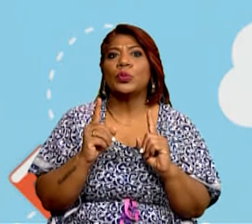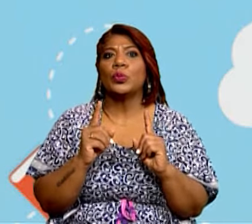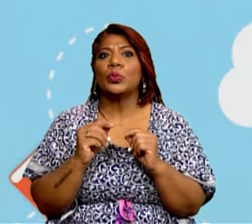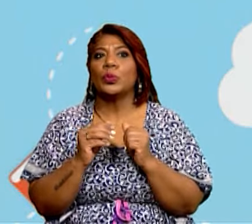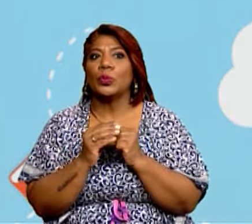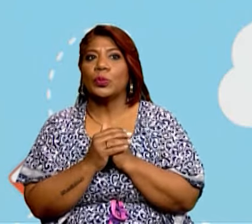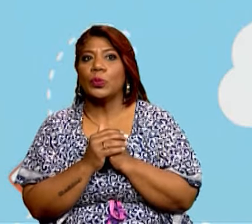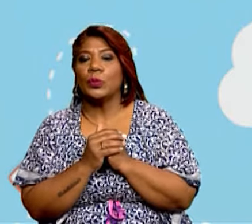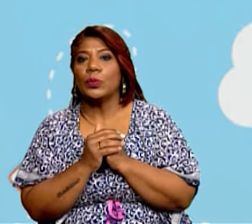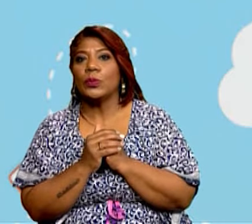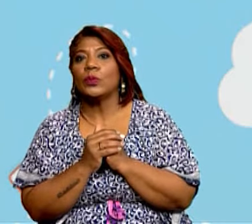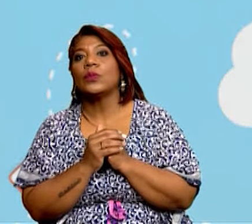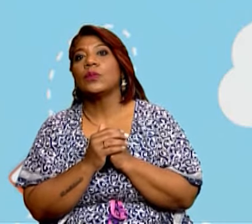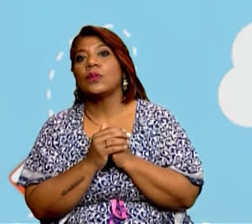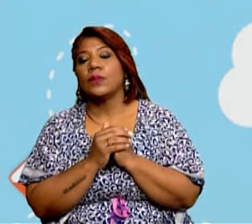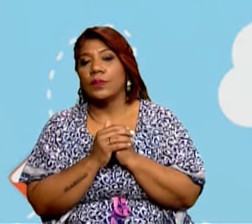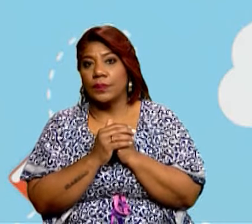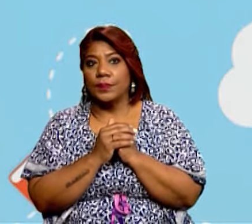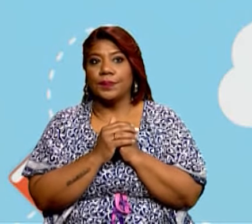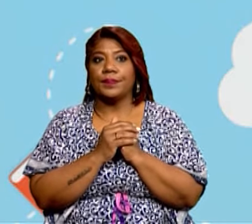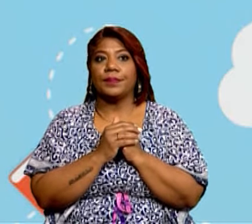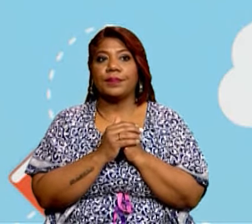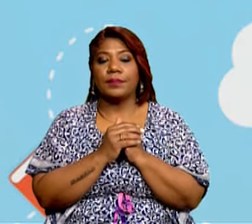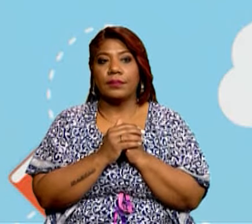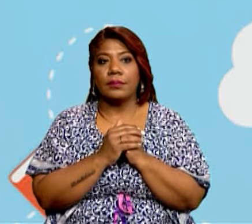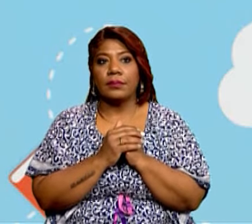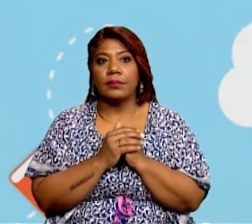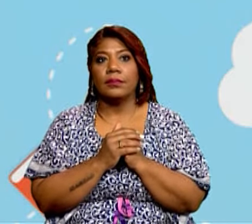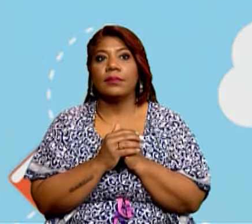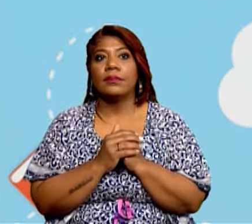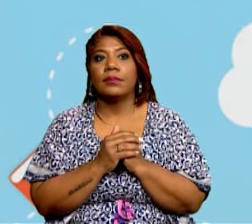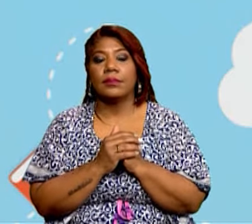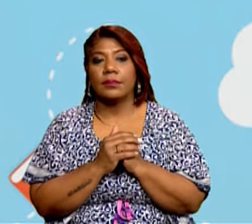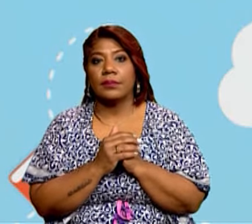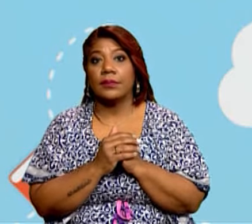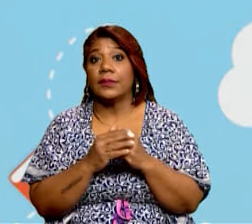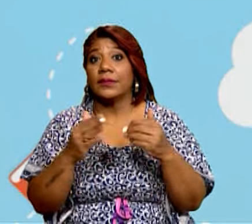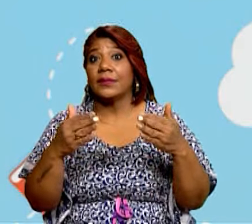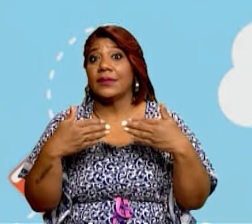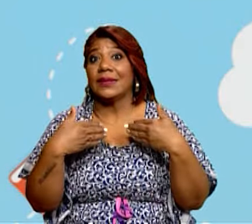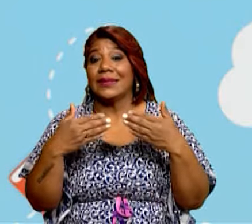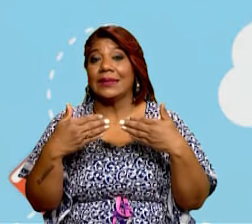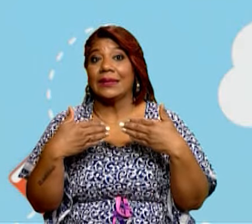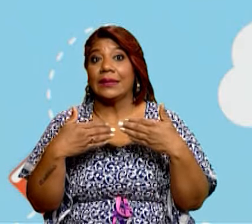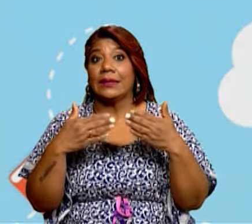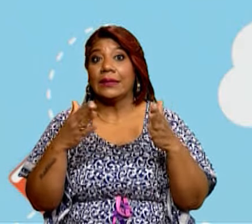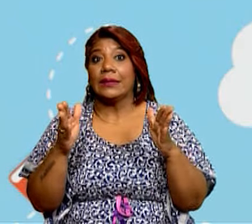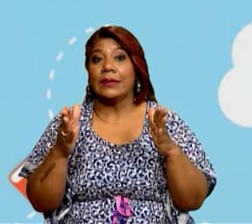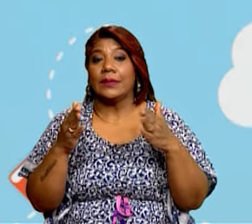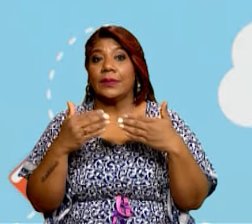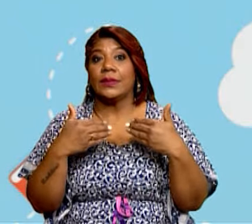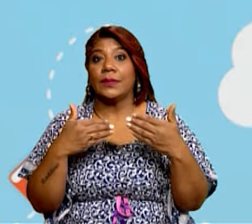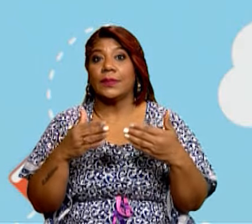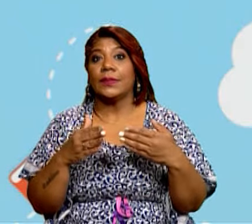que corresponde. Por ejemplo, aquí tenemos, vamos a ver aquí,